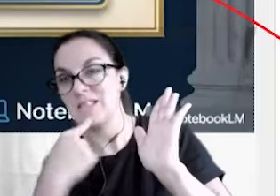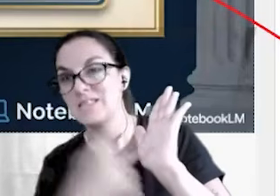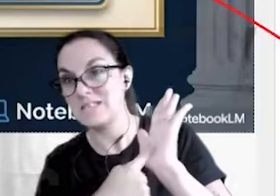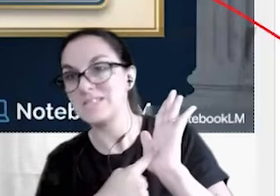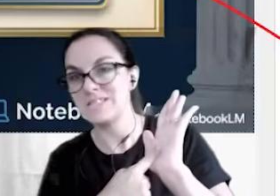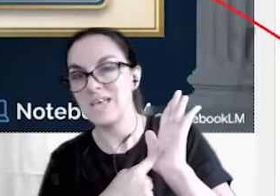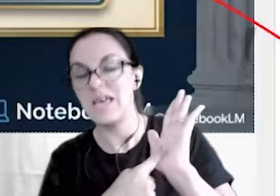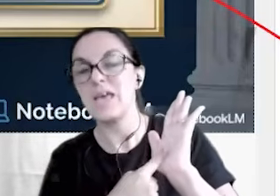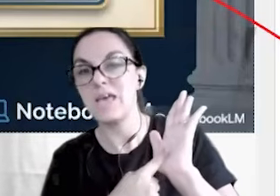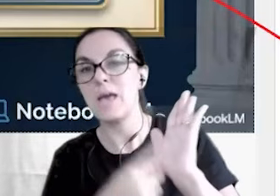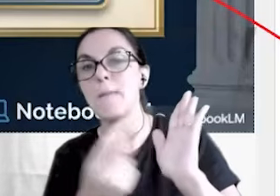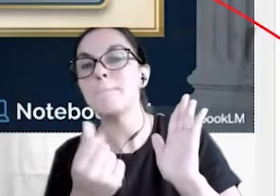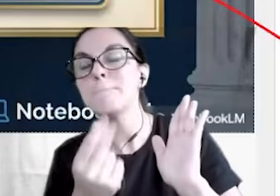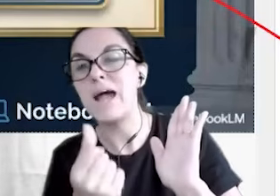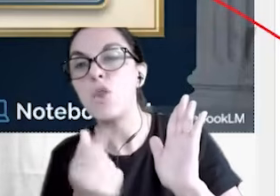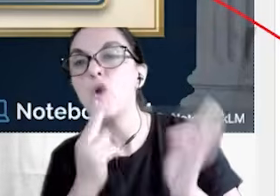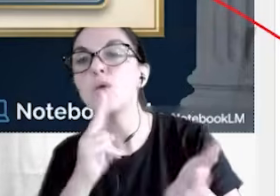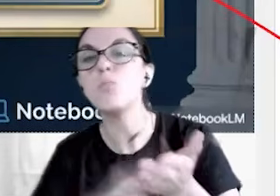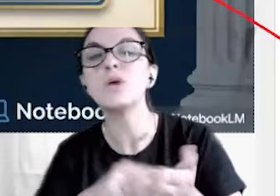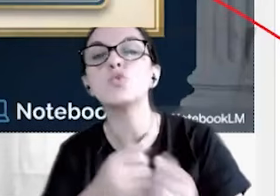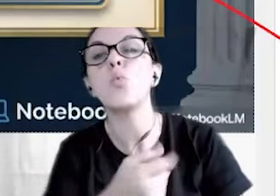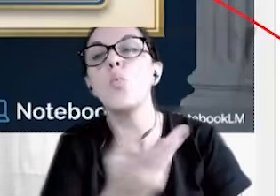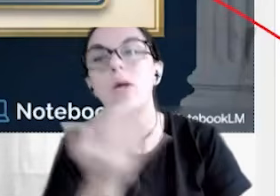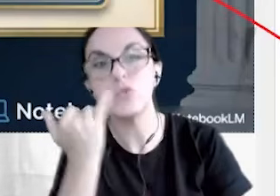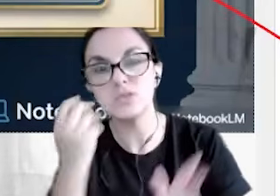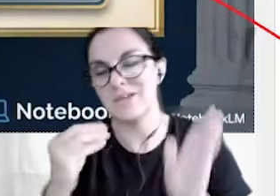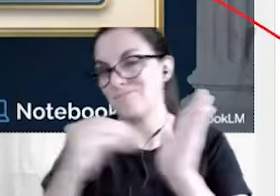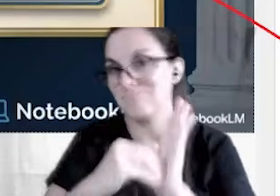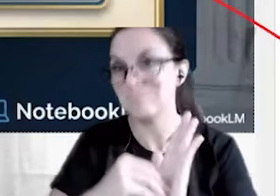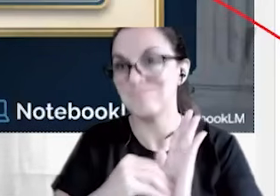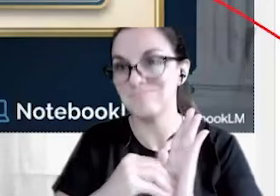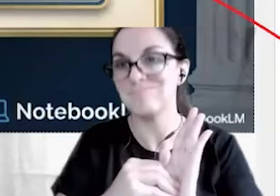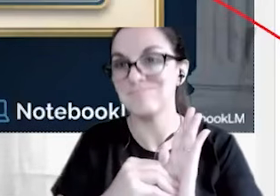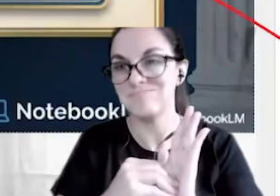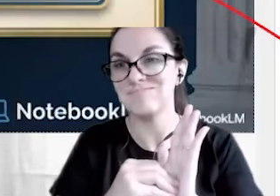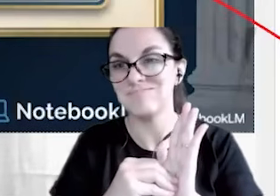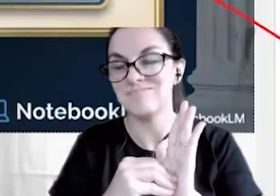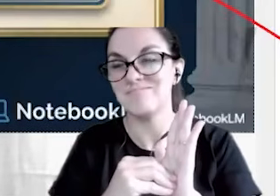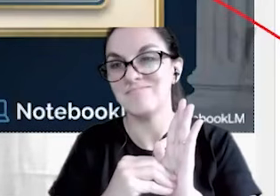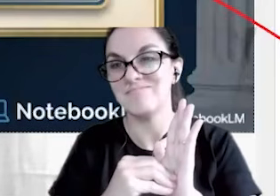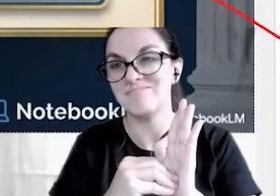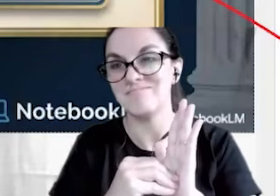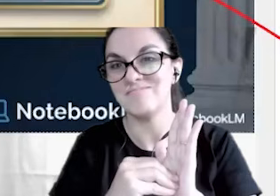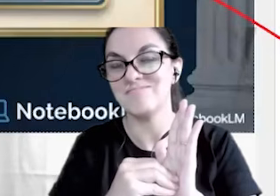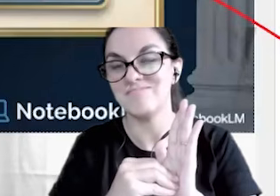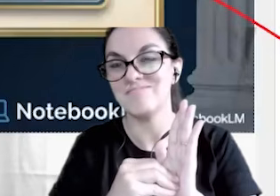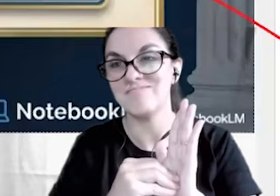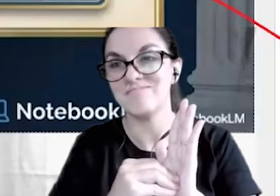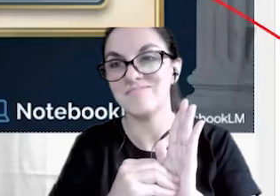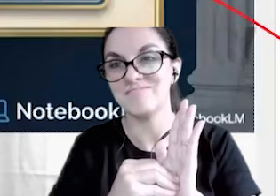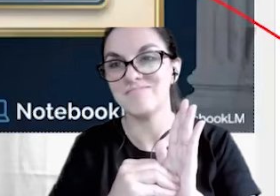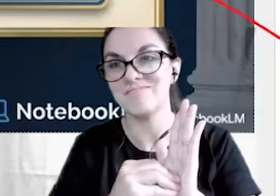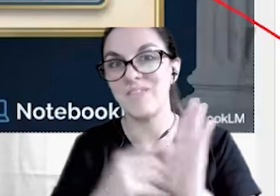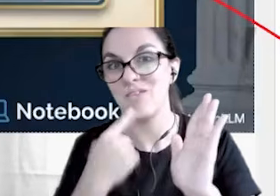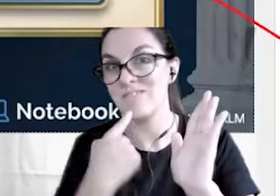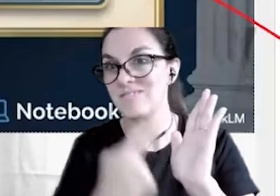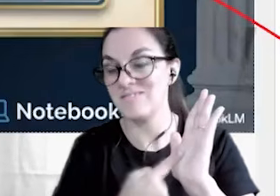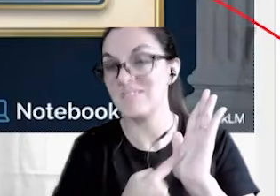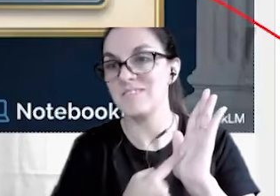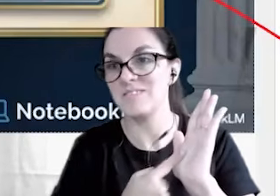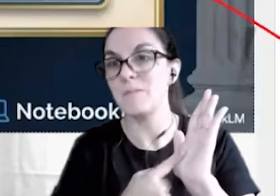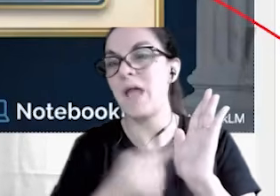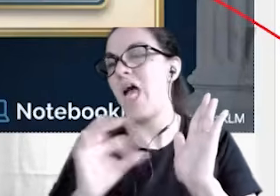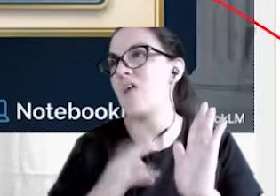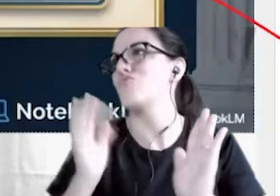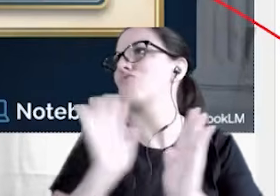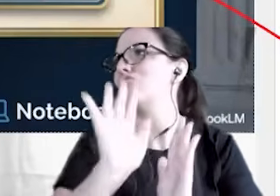tributaria que estaba ya estableciendo la misma letra de la ley un coeficiente de ajuste para futuros años.